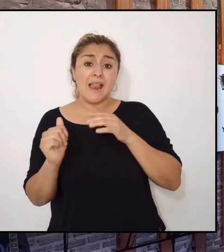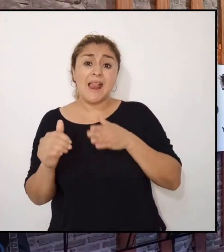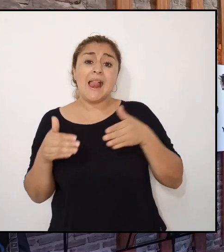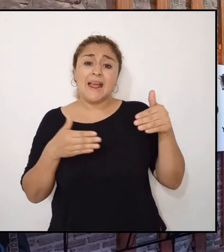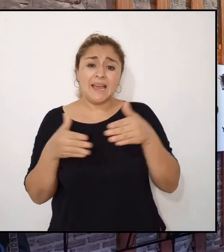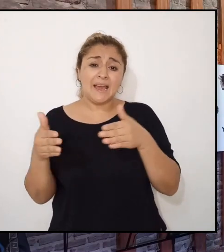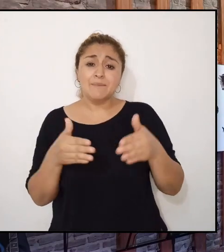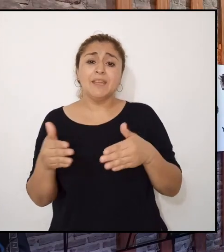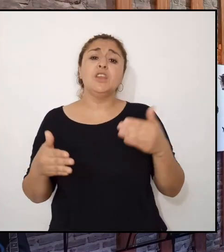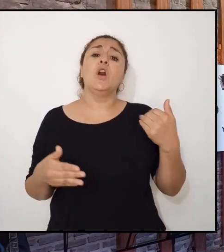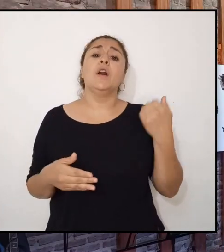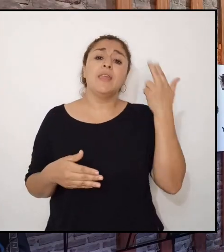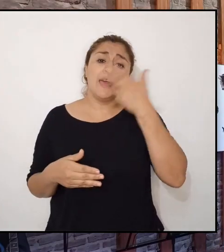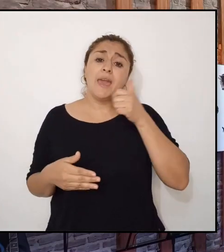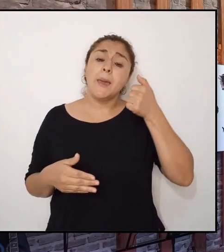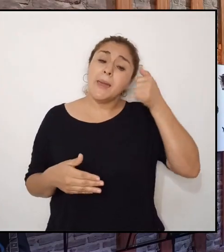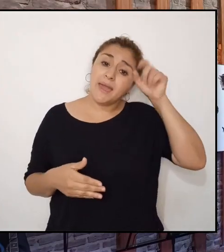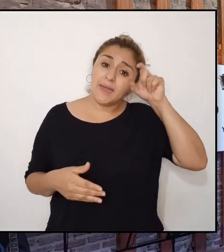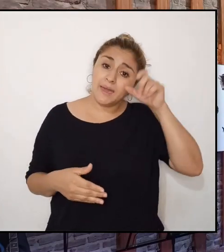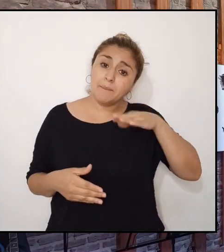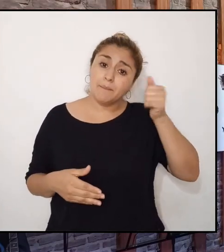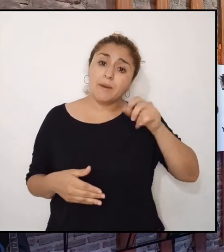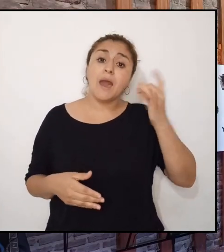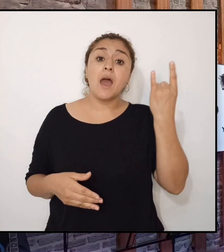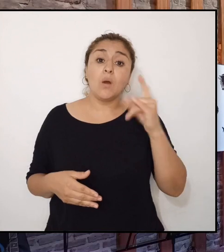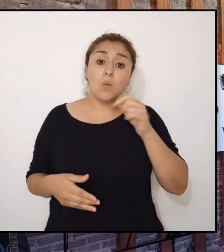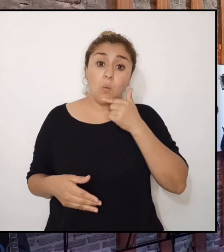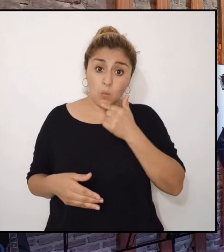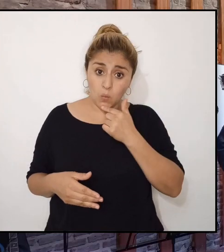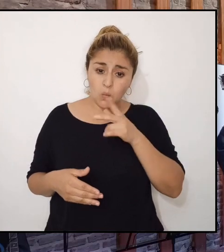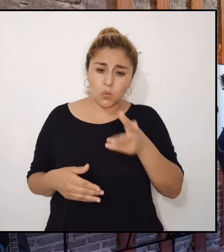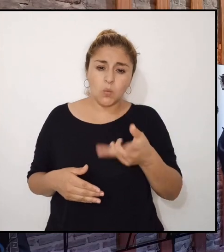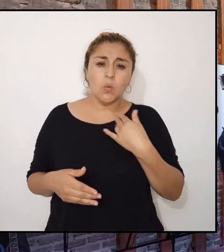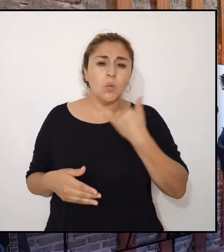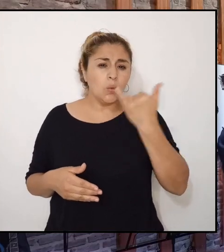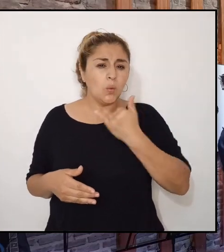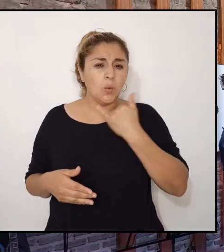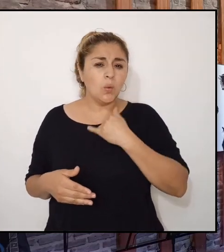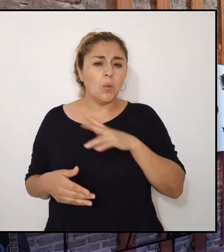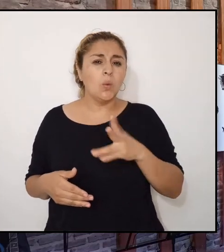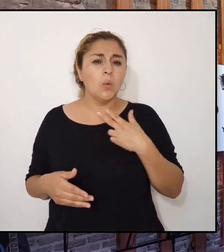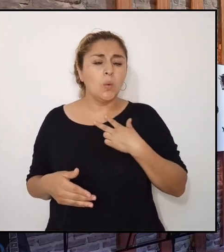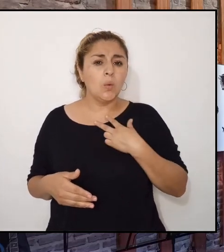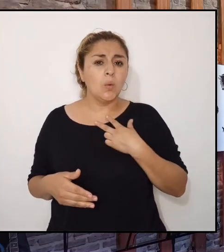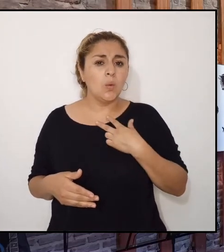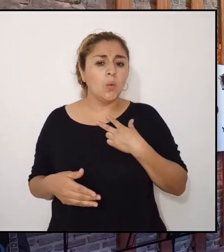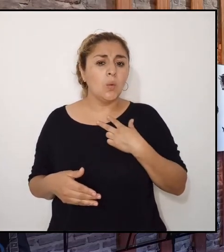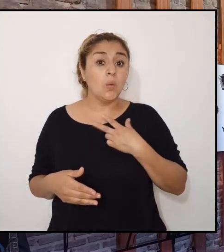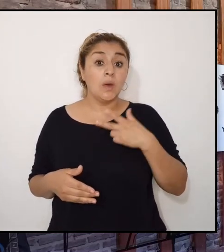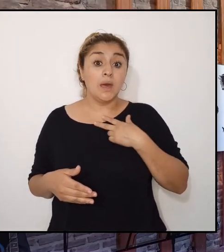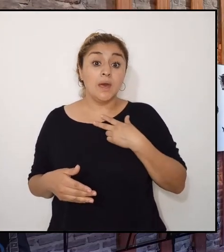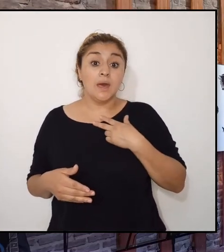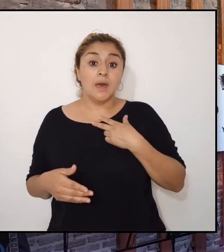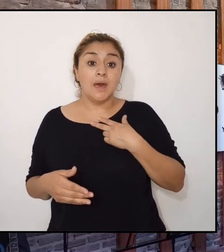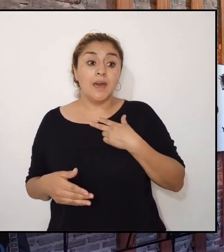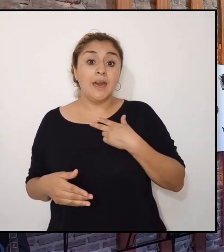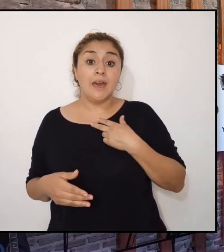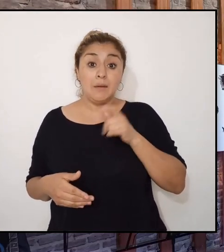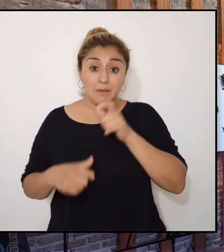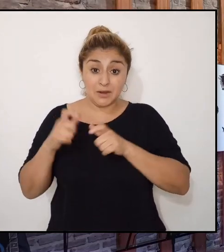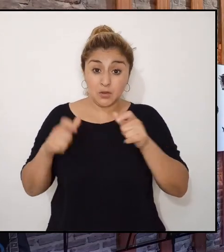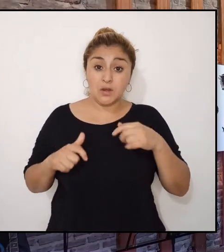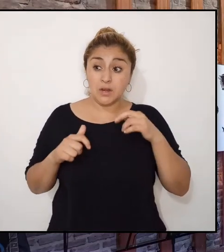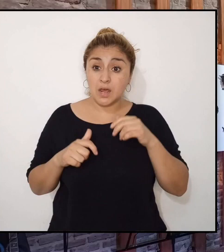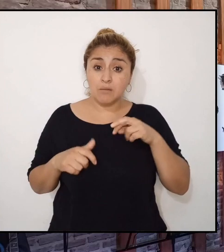se apareció uno que no conocían aparentemente y le dice, ¿qué les pasa? ¿A dónde van? ¿Qué, eres el único